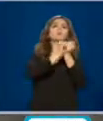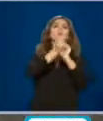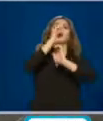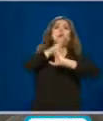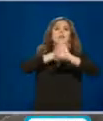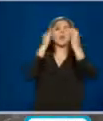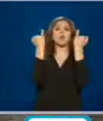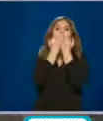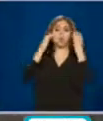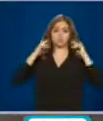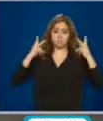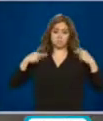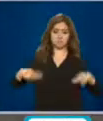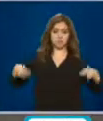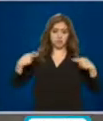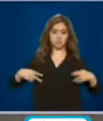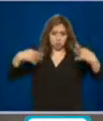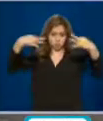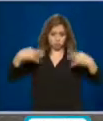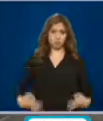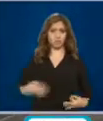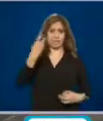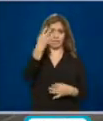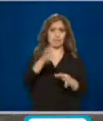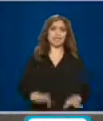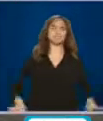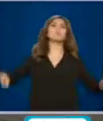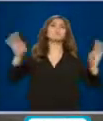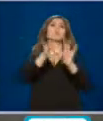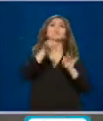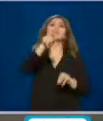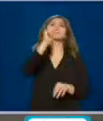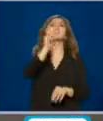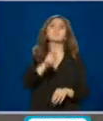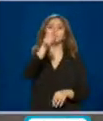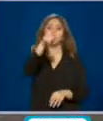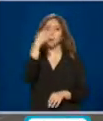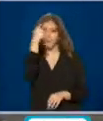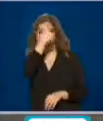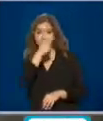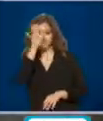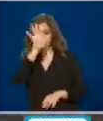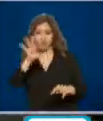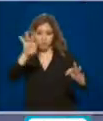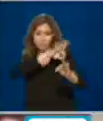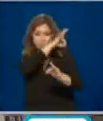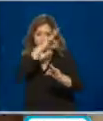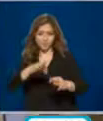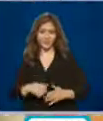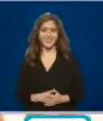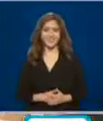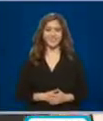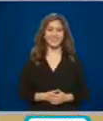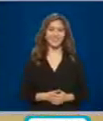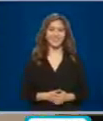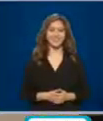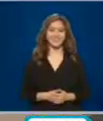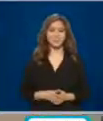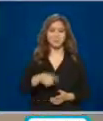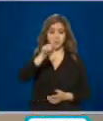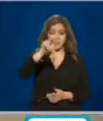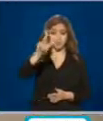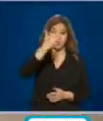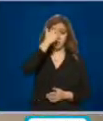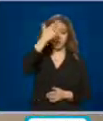a vestirse de mariachi, porque eso es fundamental, porque si no le va a decir, tiene cara de mariachi. ¿Se acuerda,